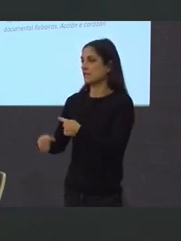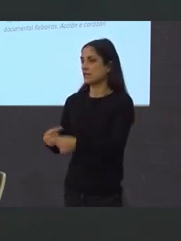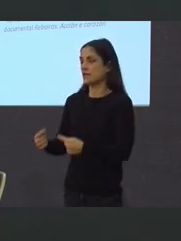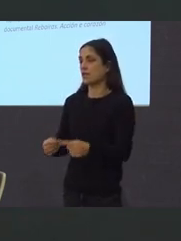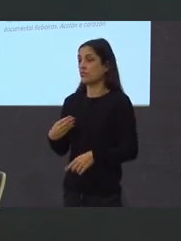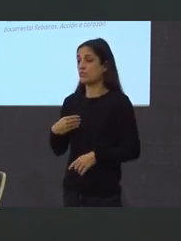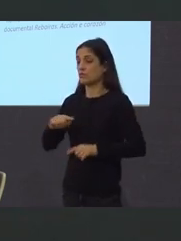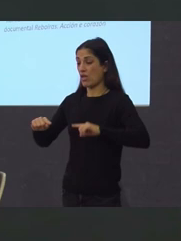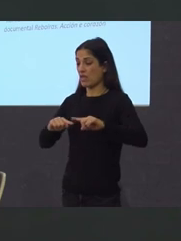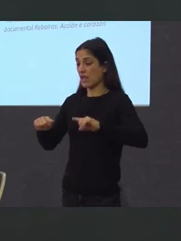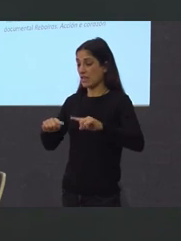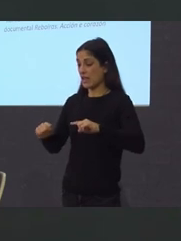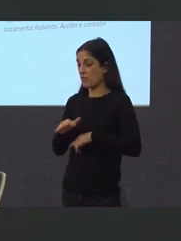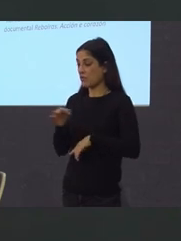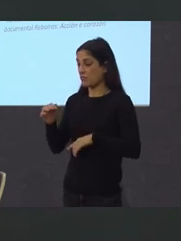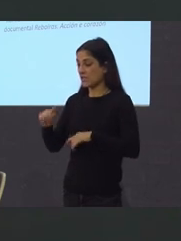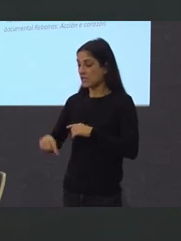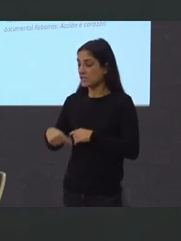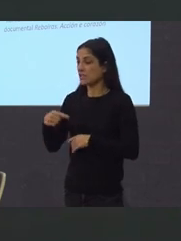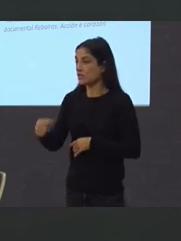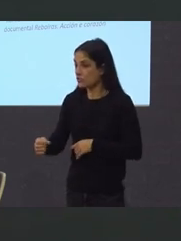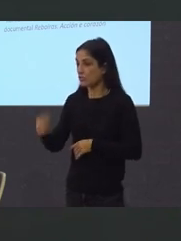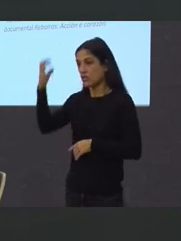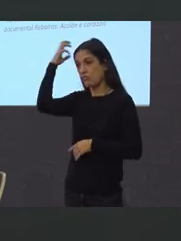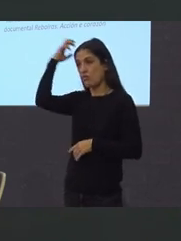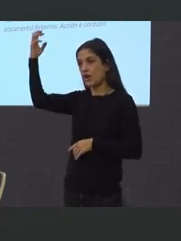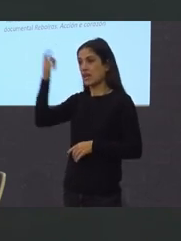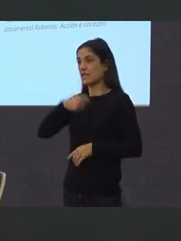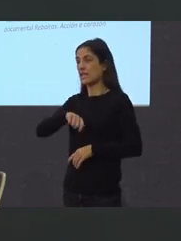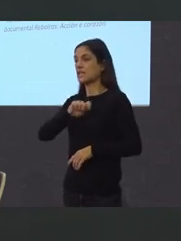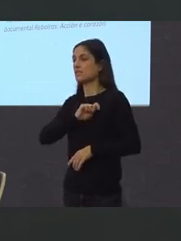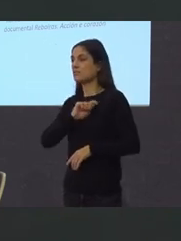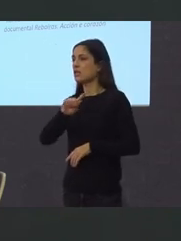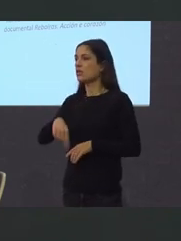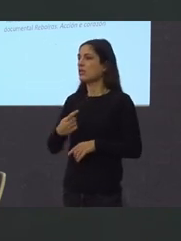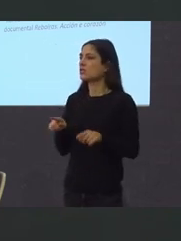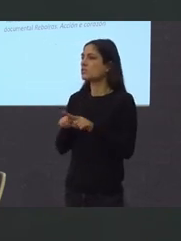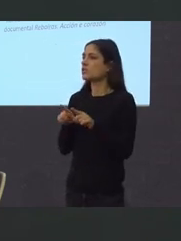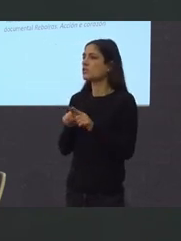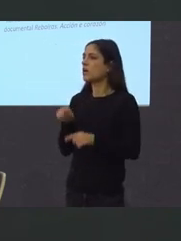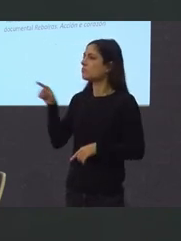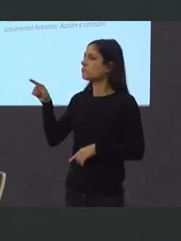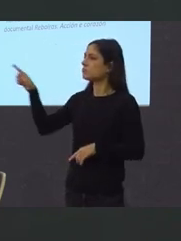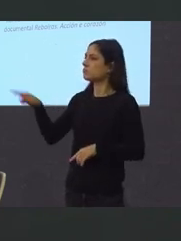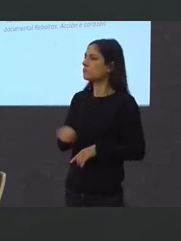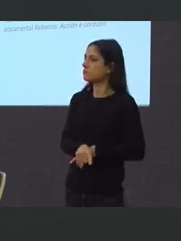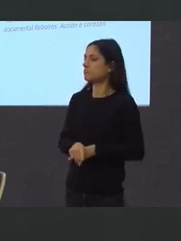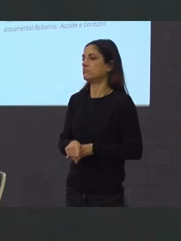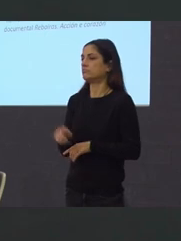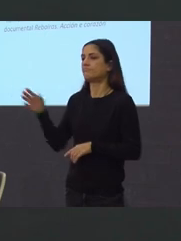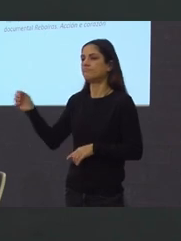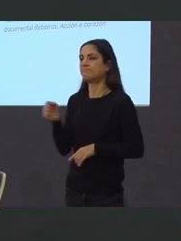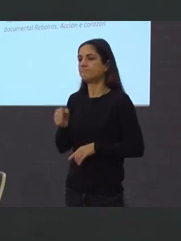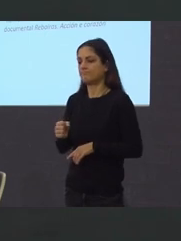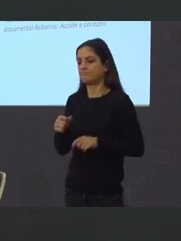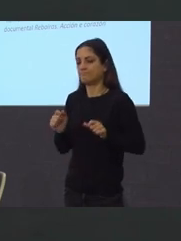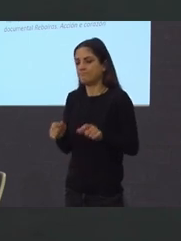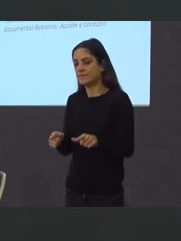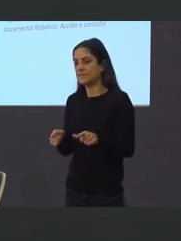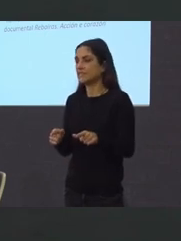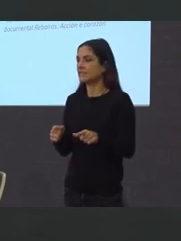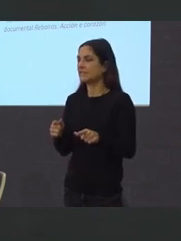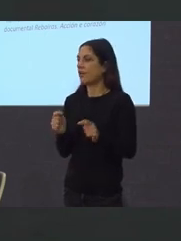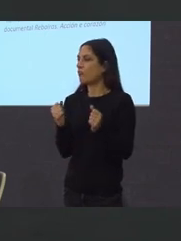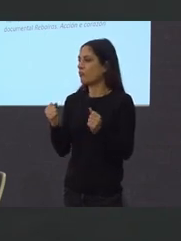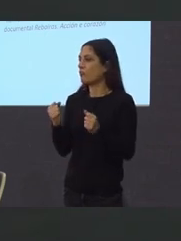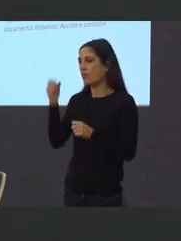a monarquía española que el decidiu a dedo a quen por e como por e que ninguén dos que estamos